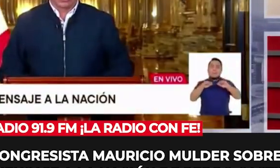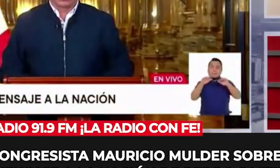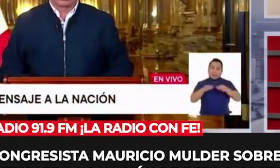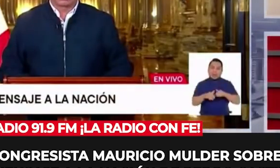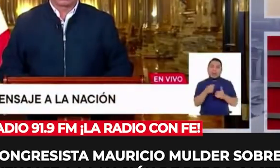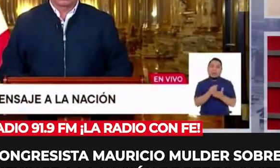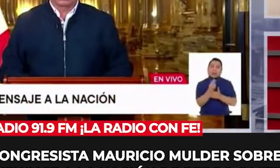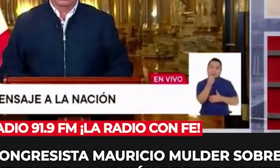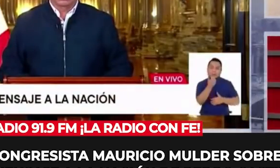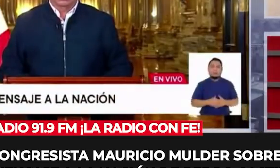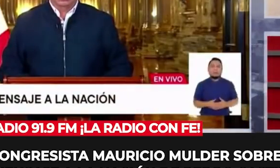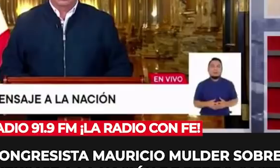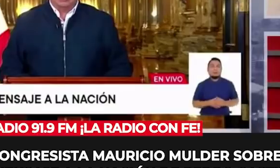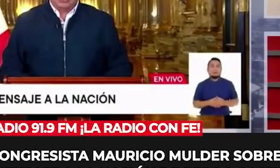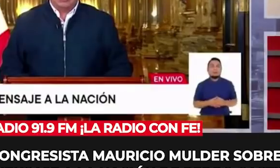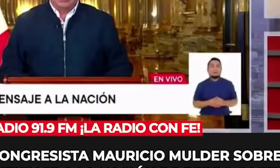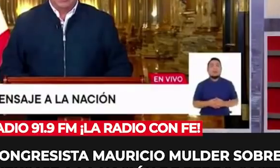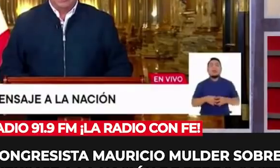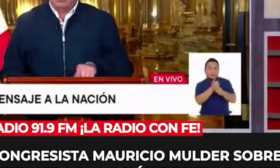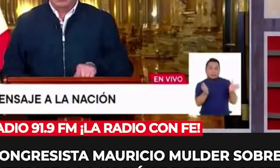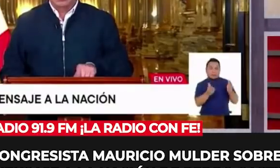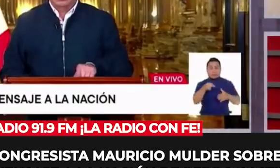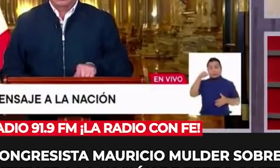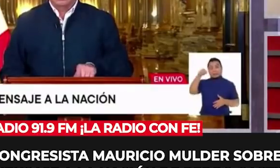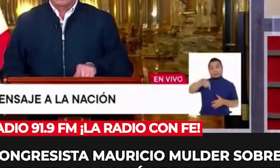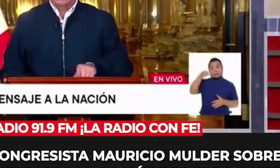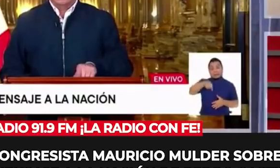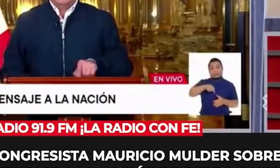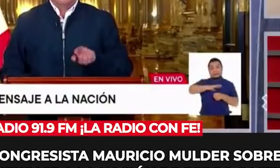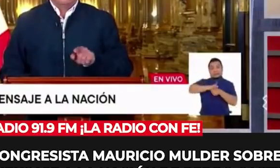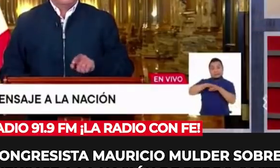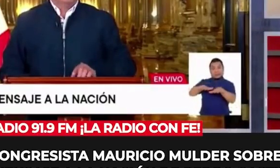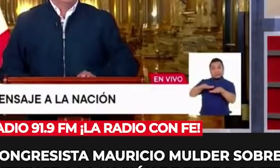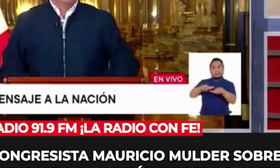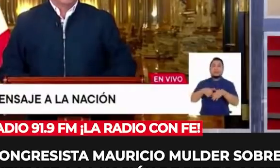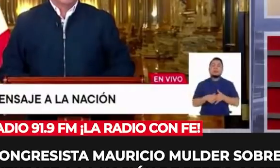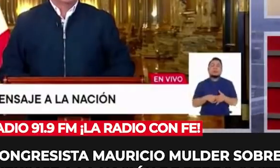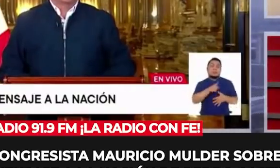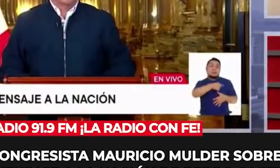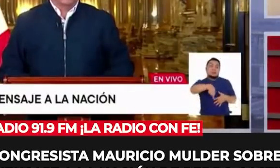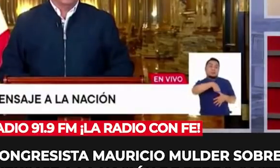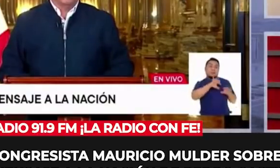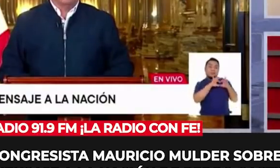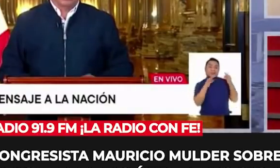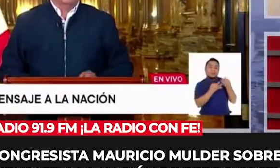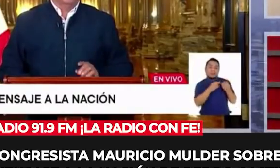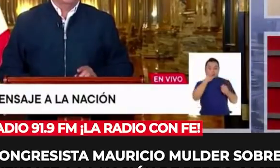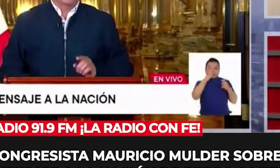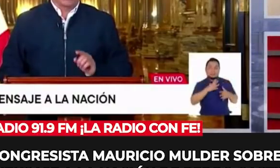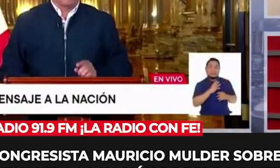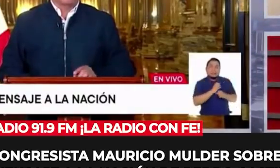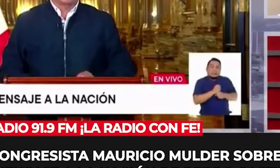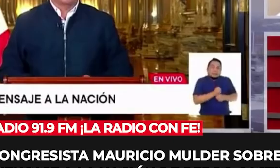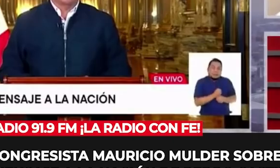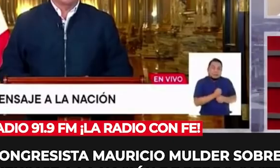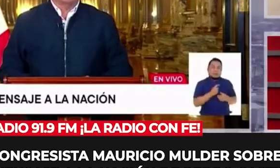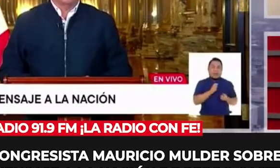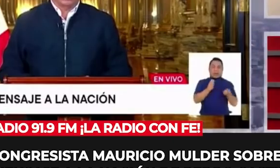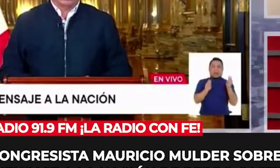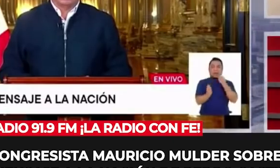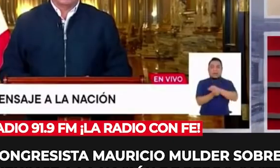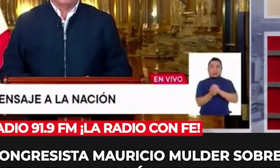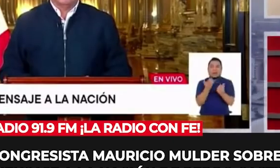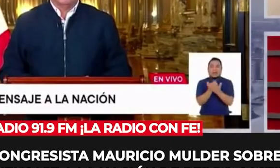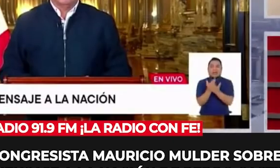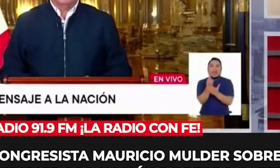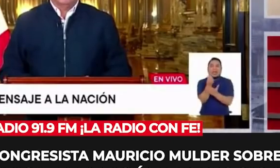la ultraizquierda para ver quién se acomoda. Mientras Castillo, obviamente, sigue dando vueltas